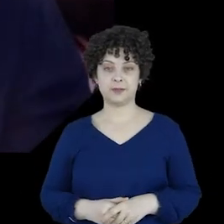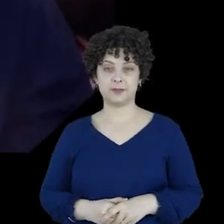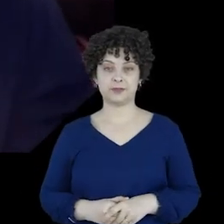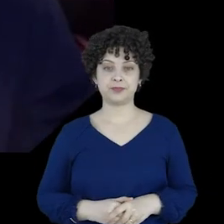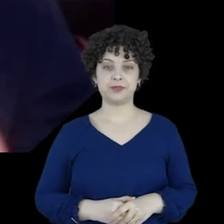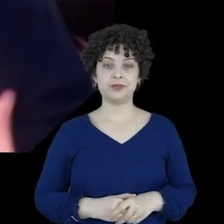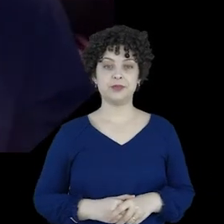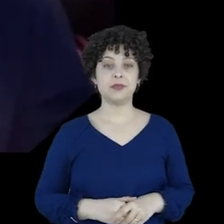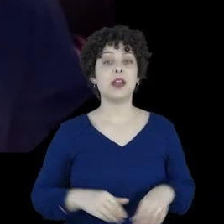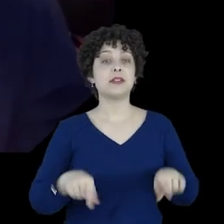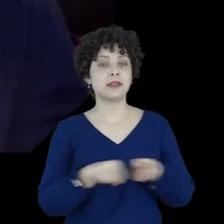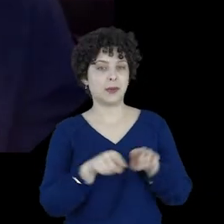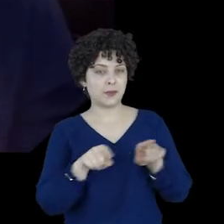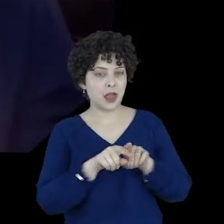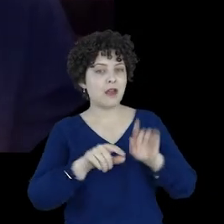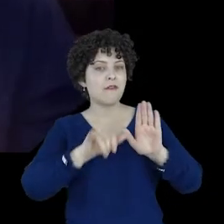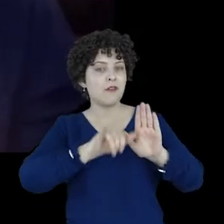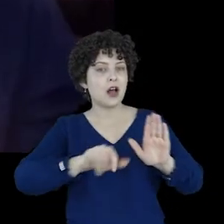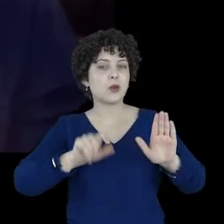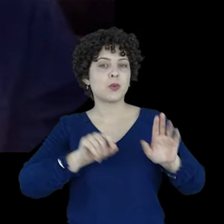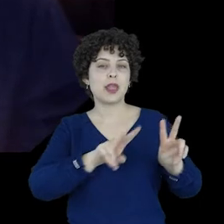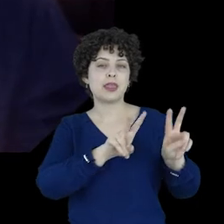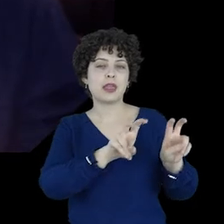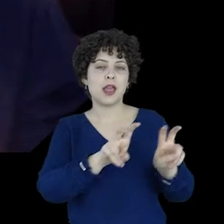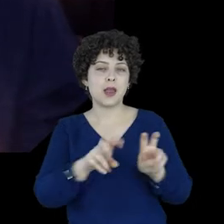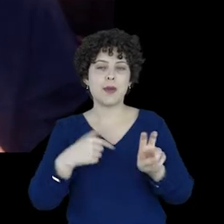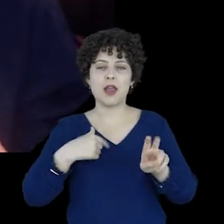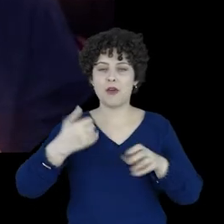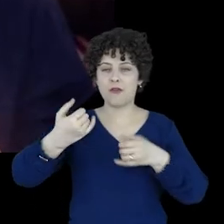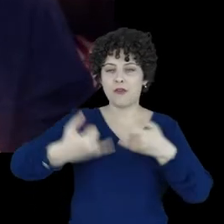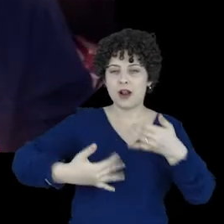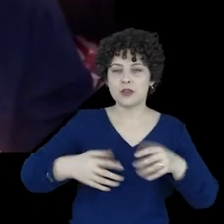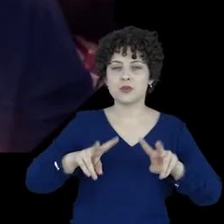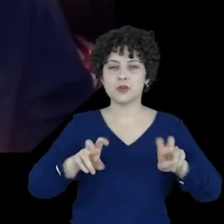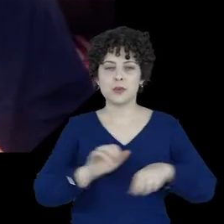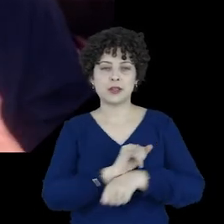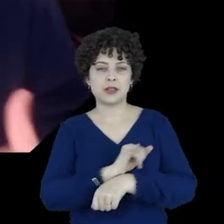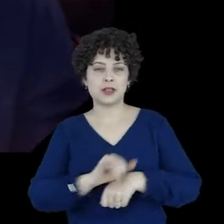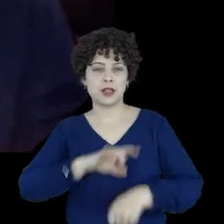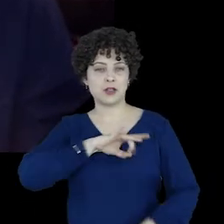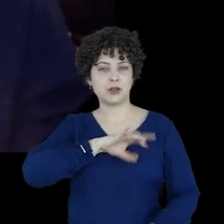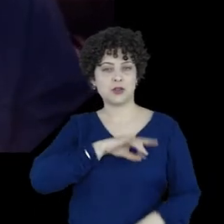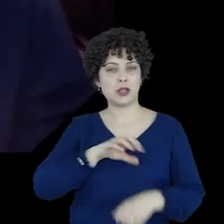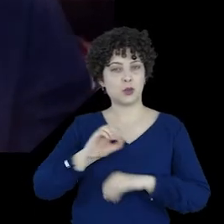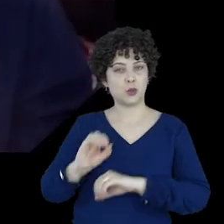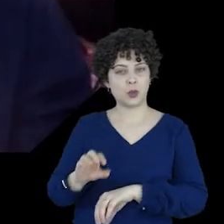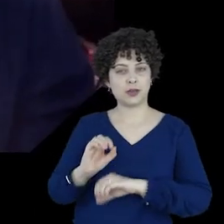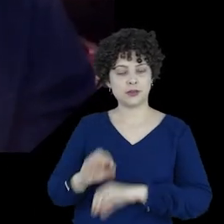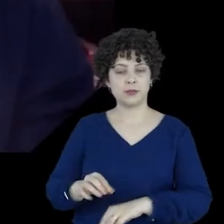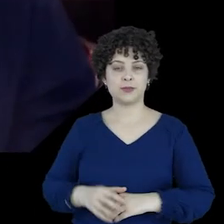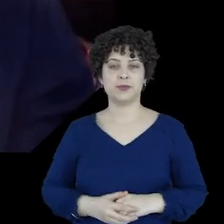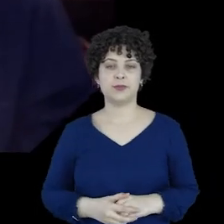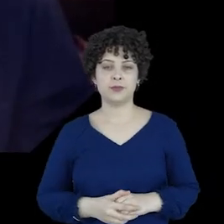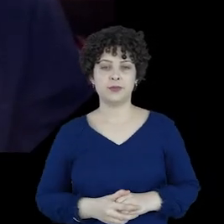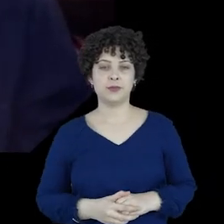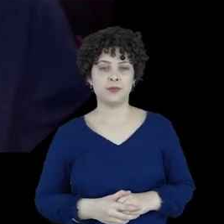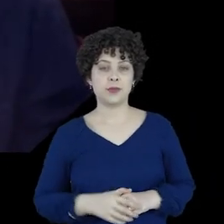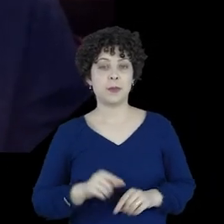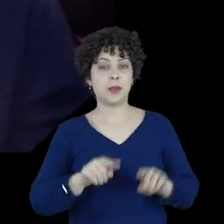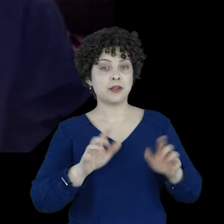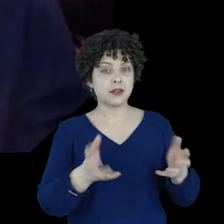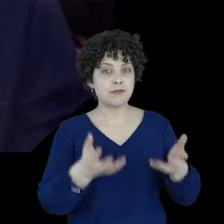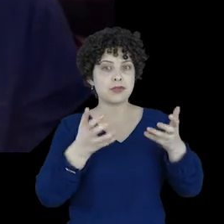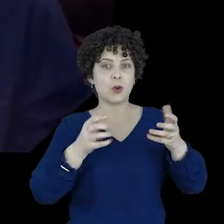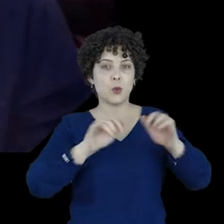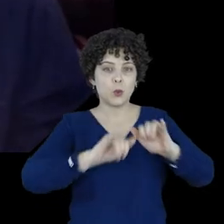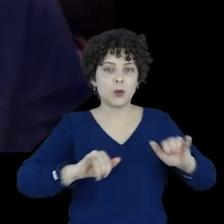adolescentes. También menciona los temas que recién comenté en la estrategia chilena en relación a la educación, pero hace